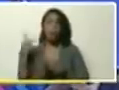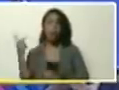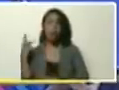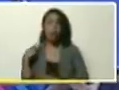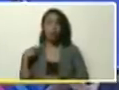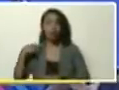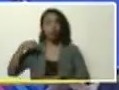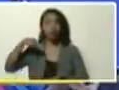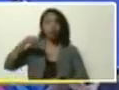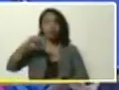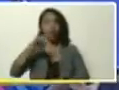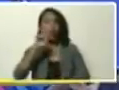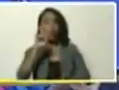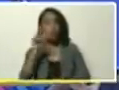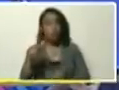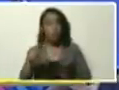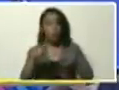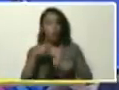y me paré en un lugar.